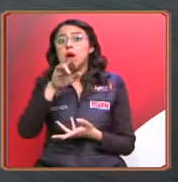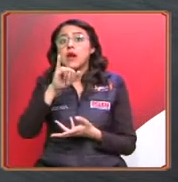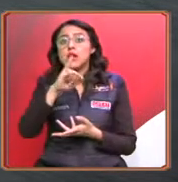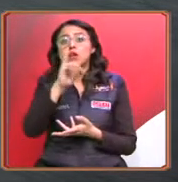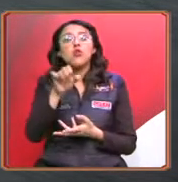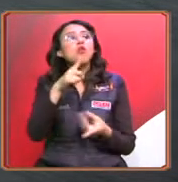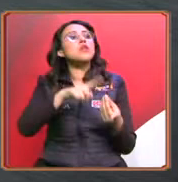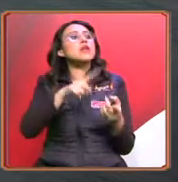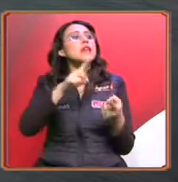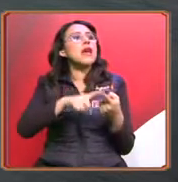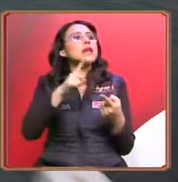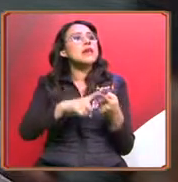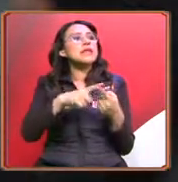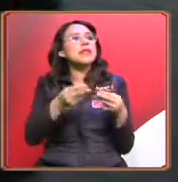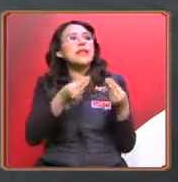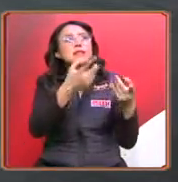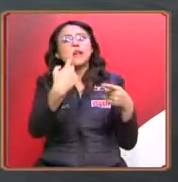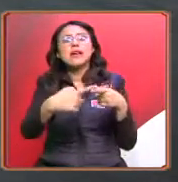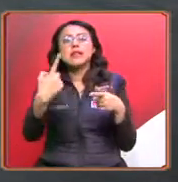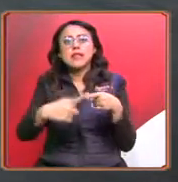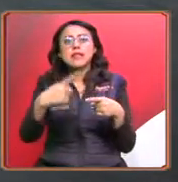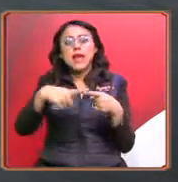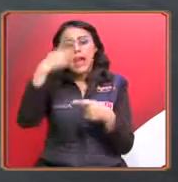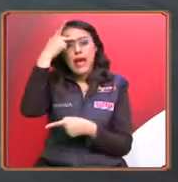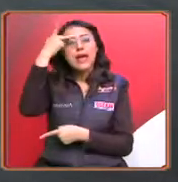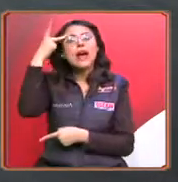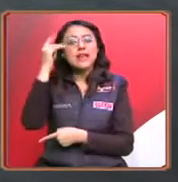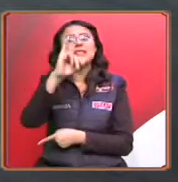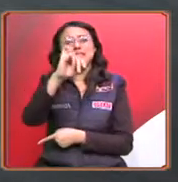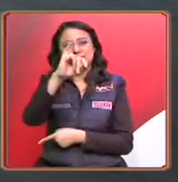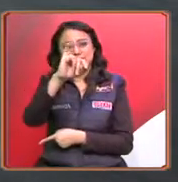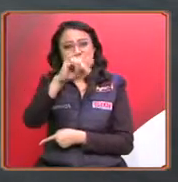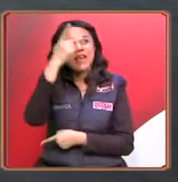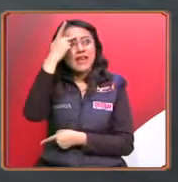le vas a invitar café. Ahorita te digo a quién invitas café. A Calle sí le invitas